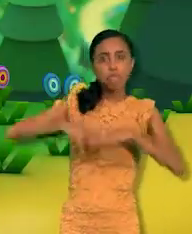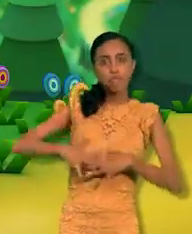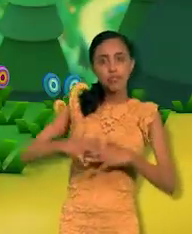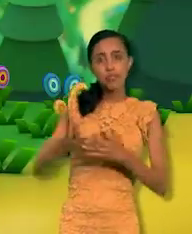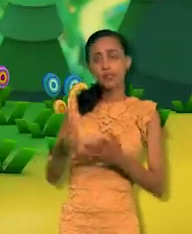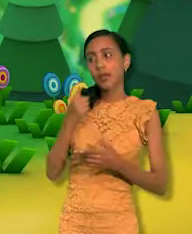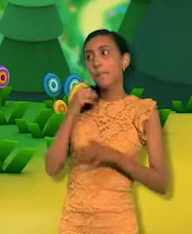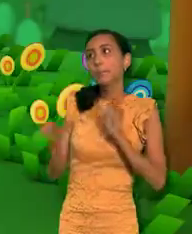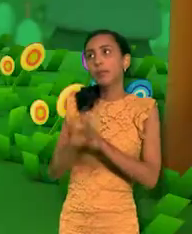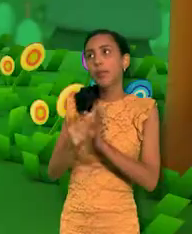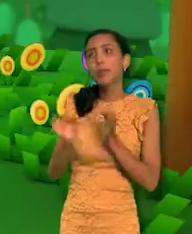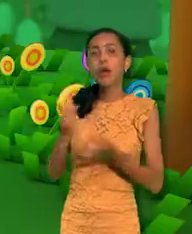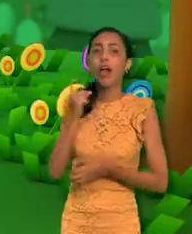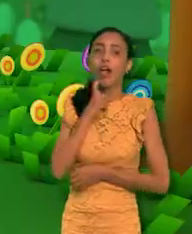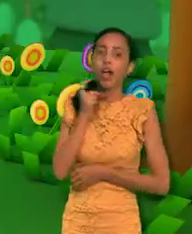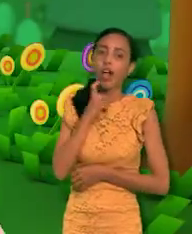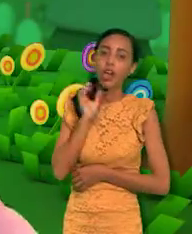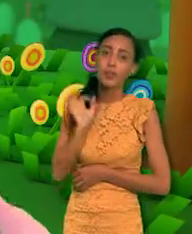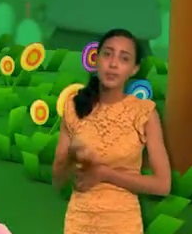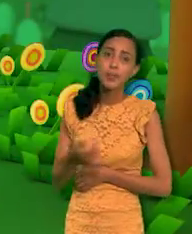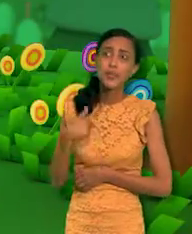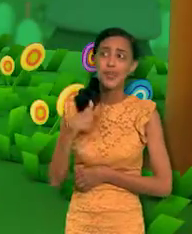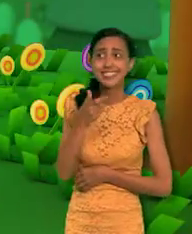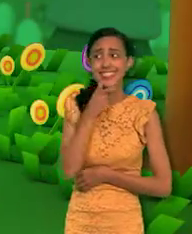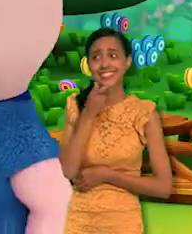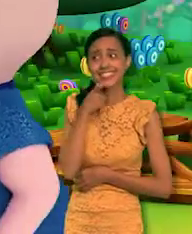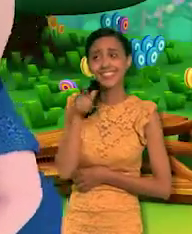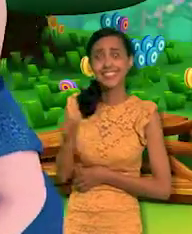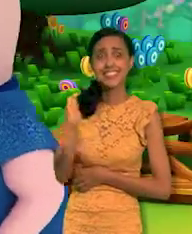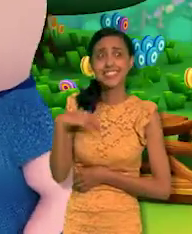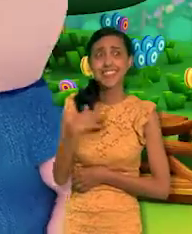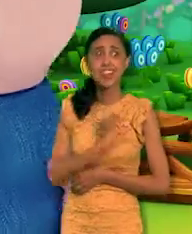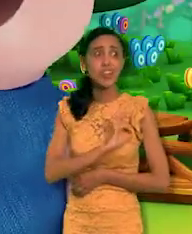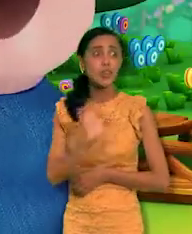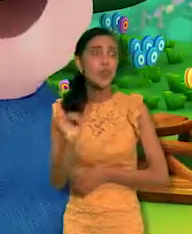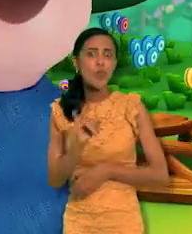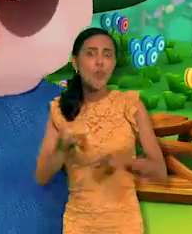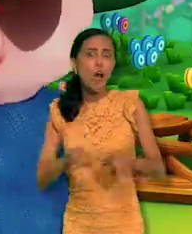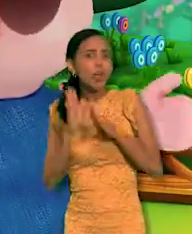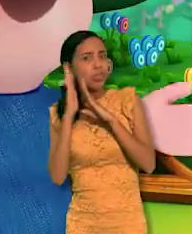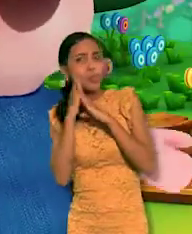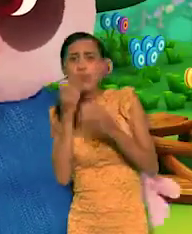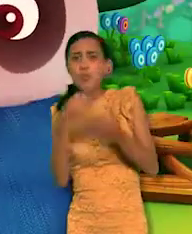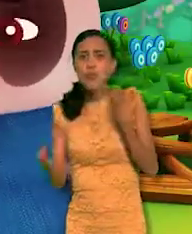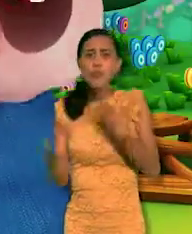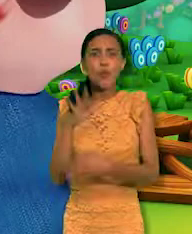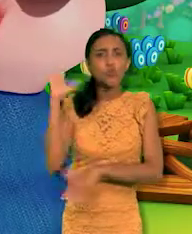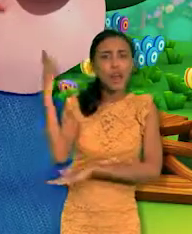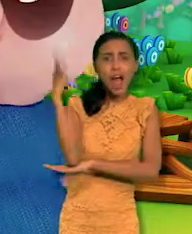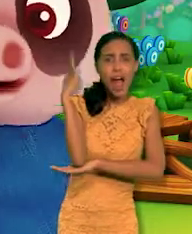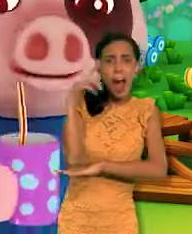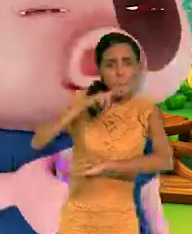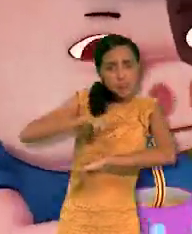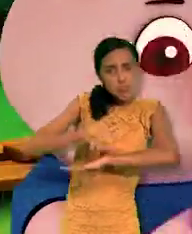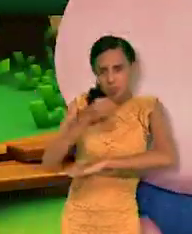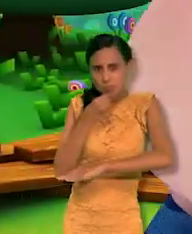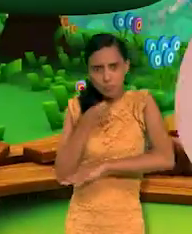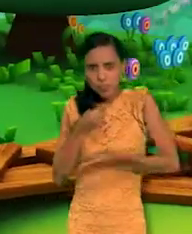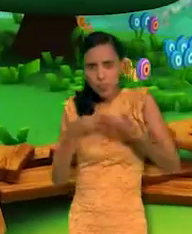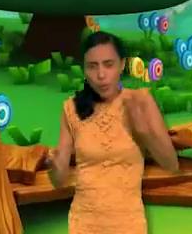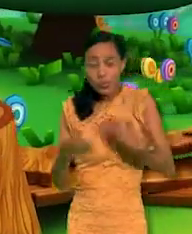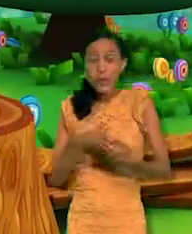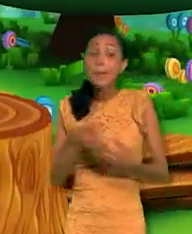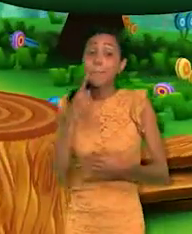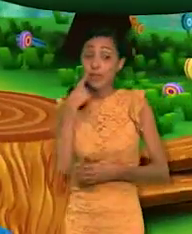su perorata. A mí me da risa. Como si nunca hubiera dormido debajo de una mata. Pero si vamos a